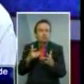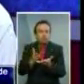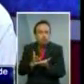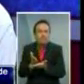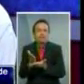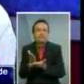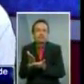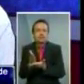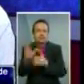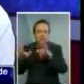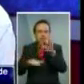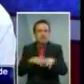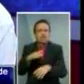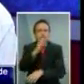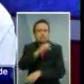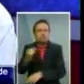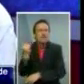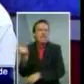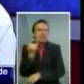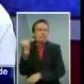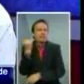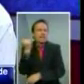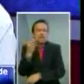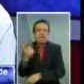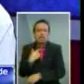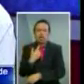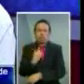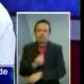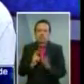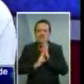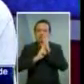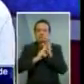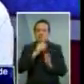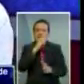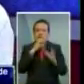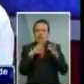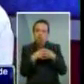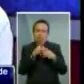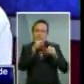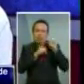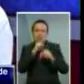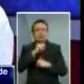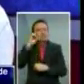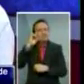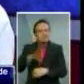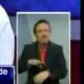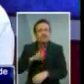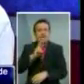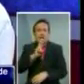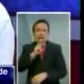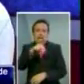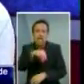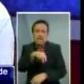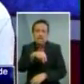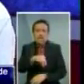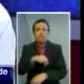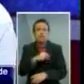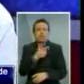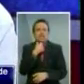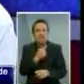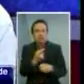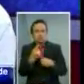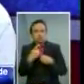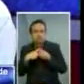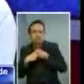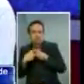convocar gente independiente, gente que no se sienta representada por los partidos políticos. Evidentemente que sabemos que también hay gente de Renovación Nacional que pretende seguirnos, y